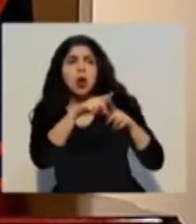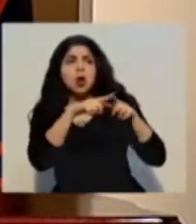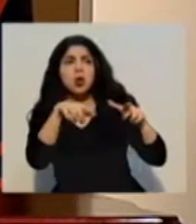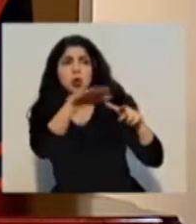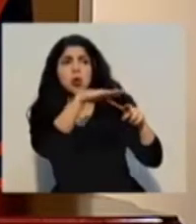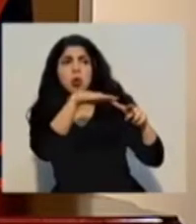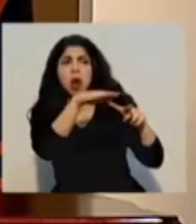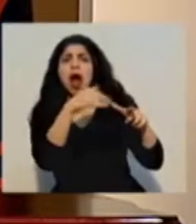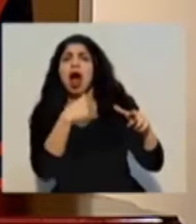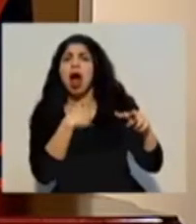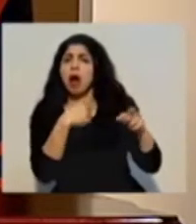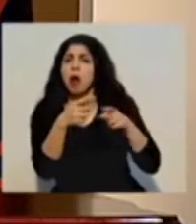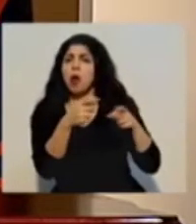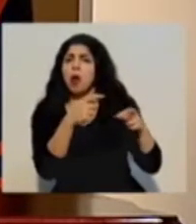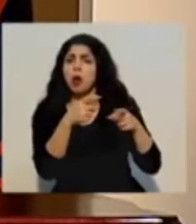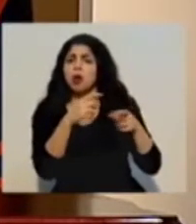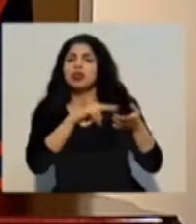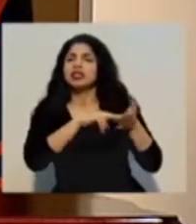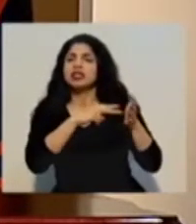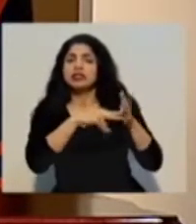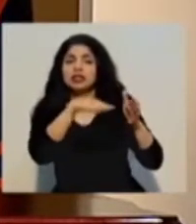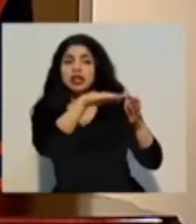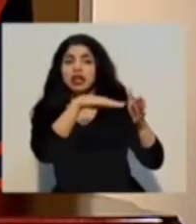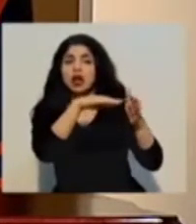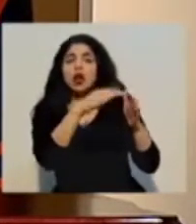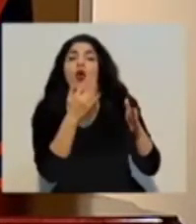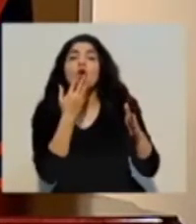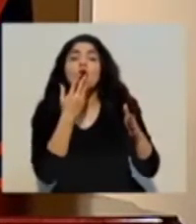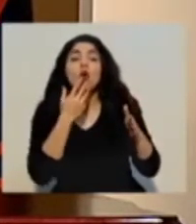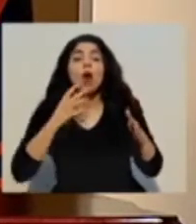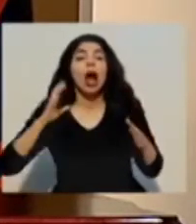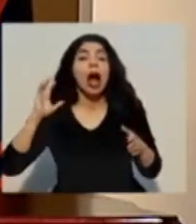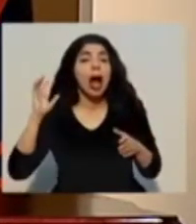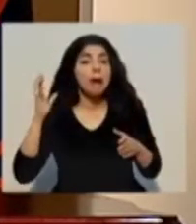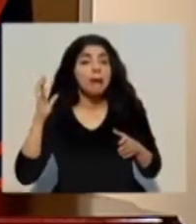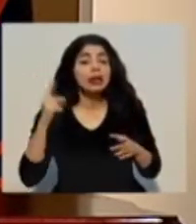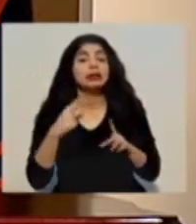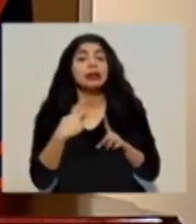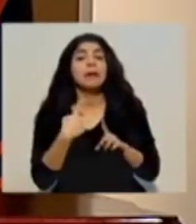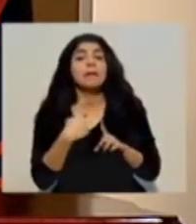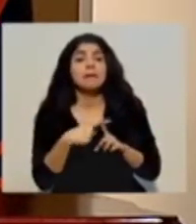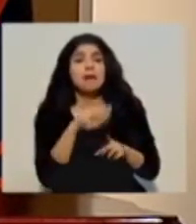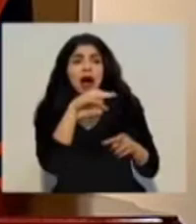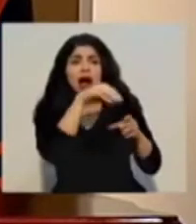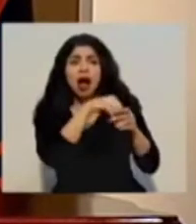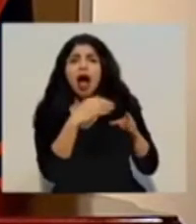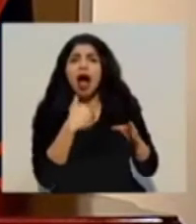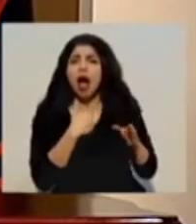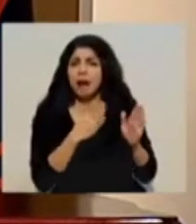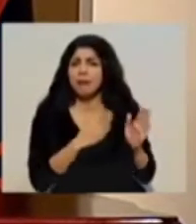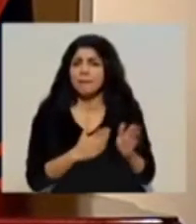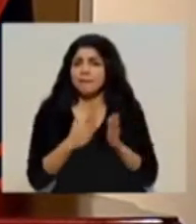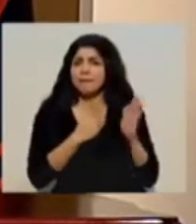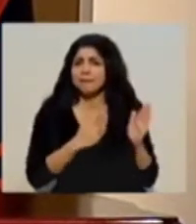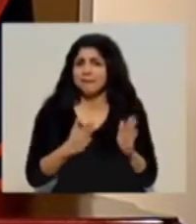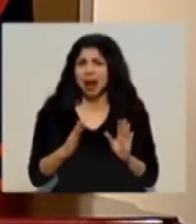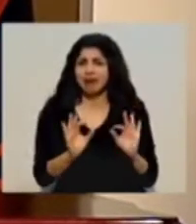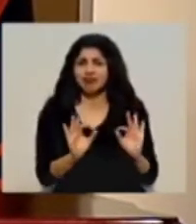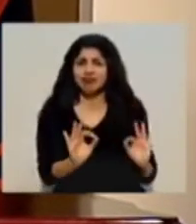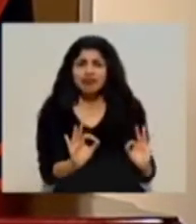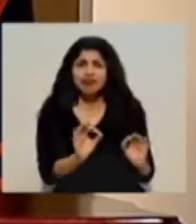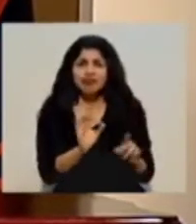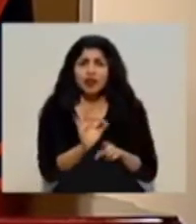riesgo bajo control que son cantones que están en alerta amarilla y que tienen un plan de prevención debidamente